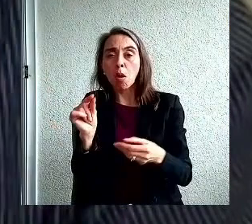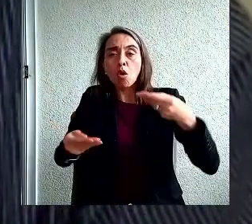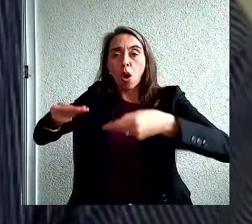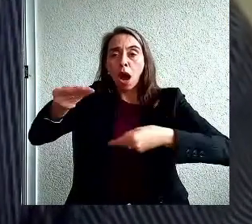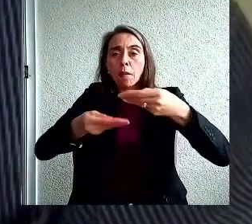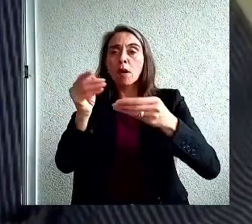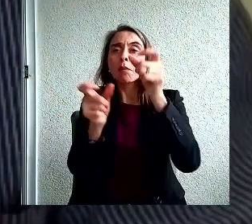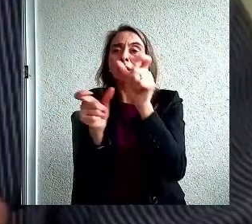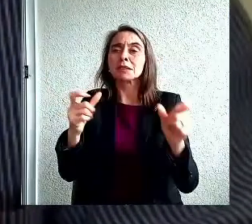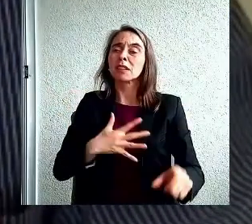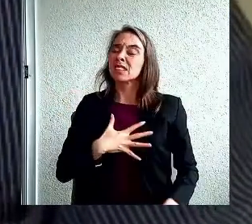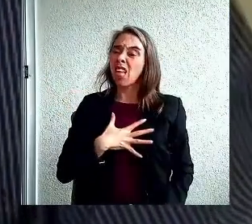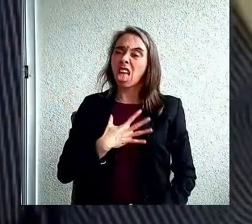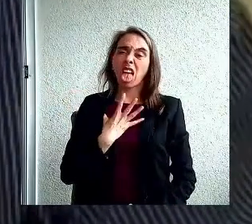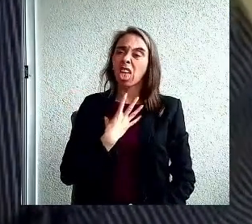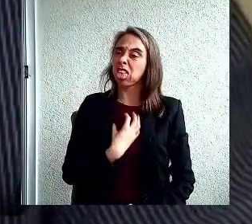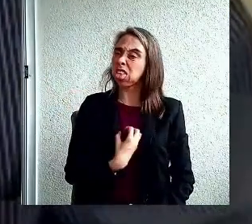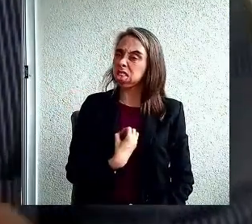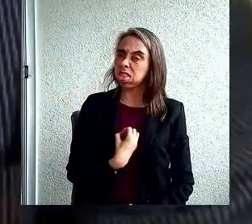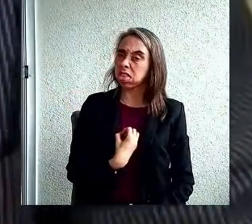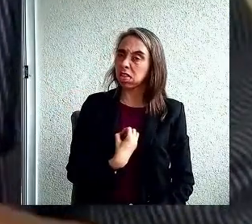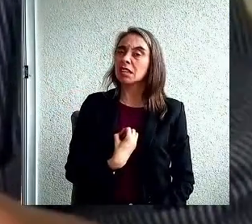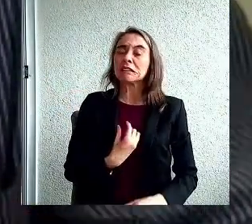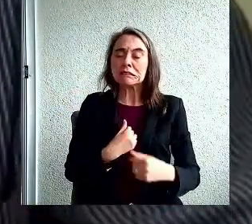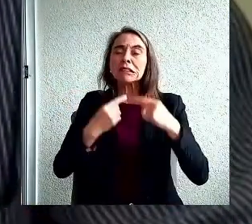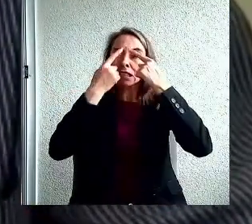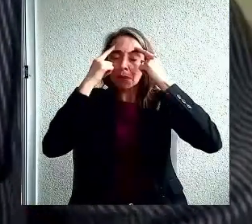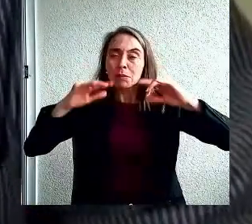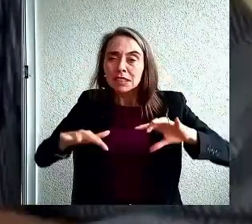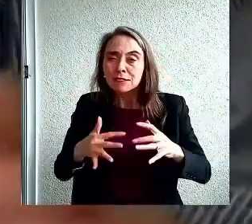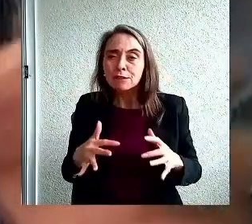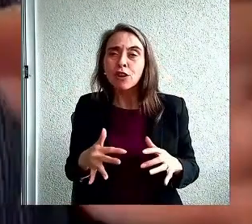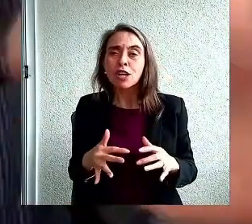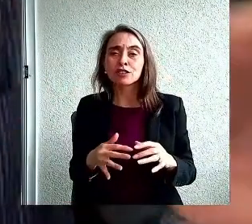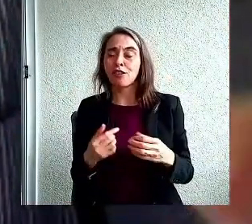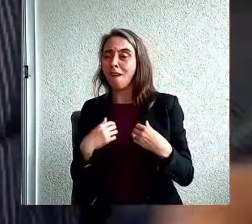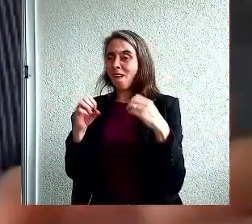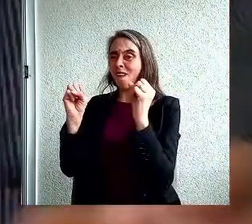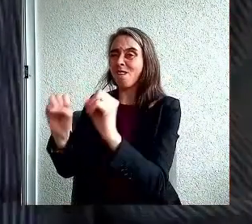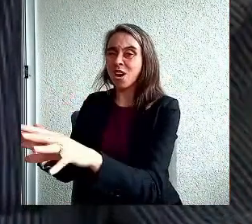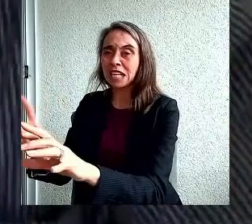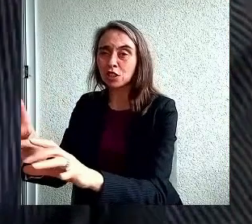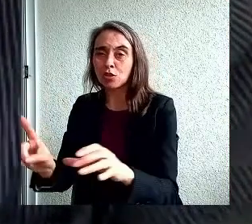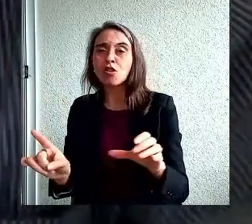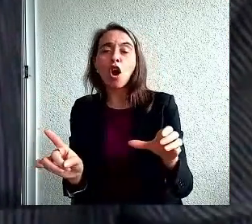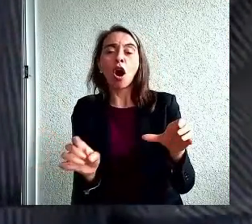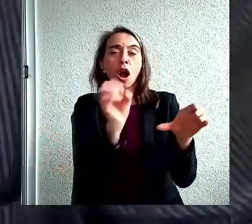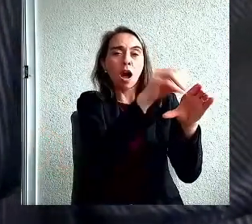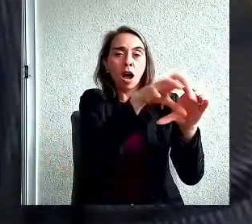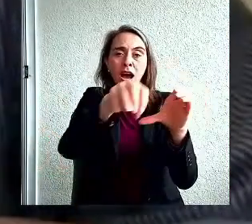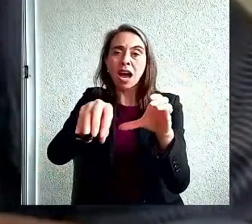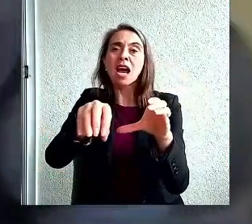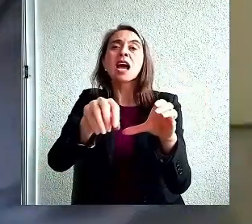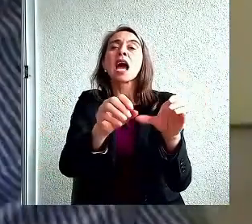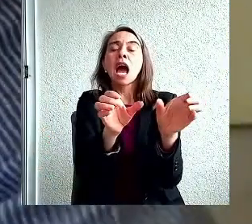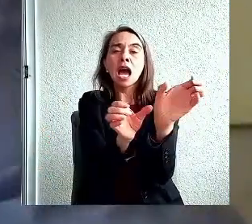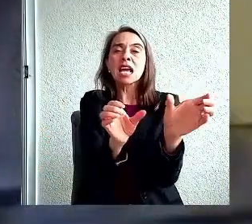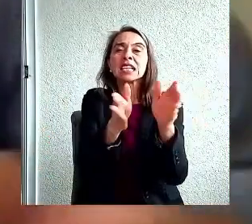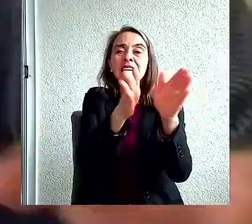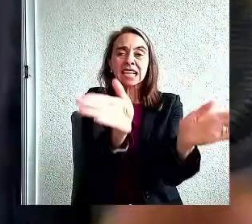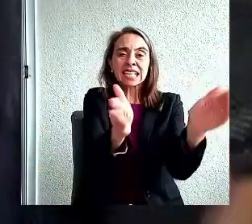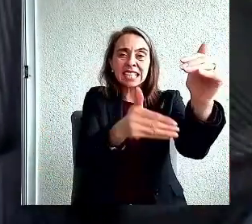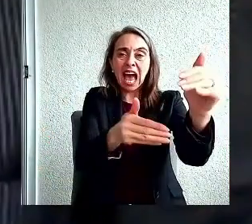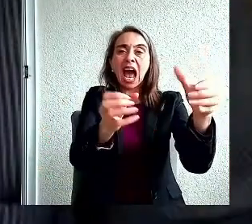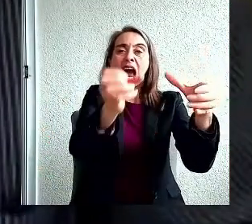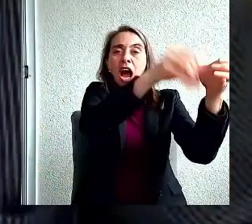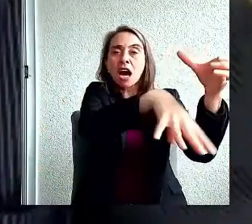trata de separar distintos tipos de envases plásticos, y si pasa un camión y después lo junta todo, obviamente viene